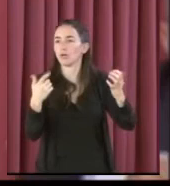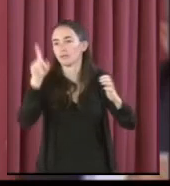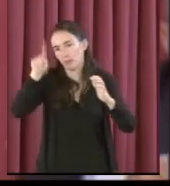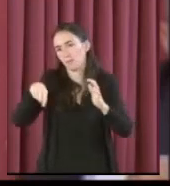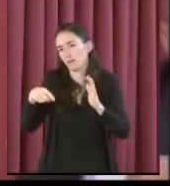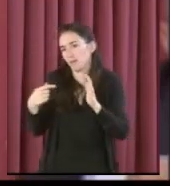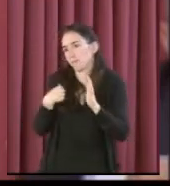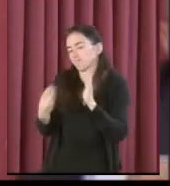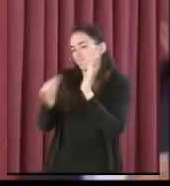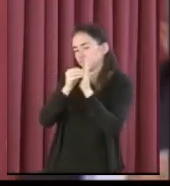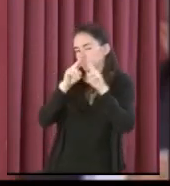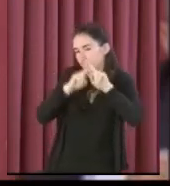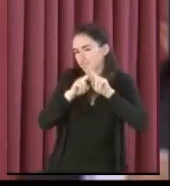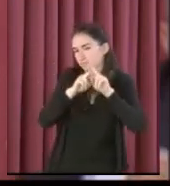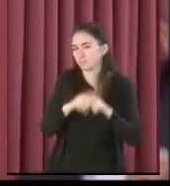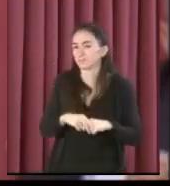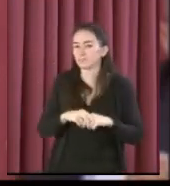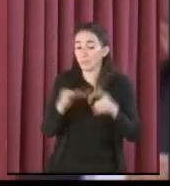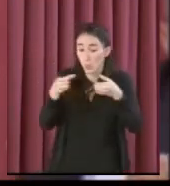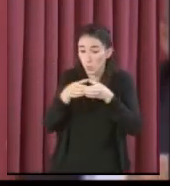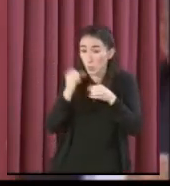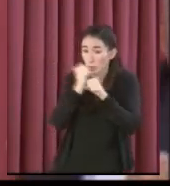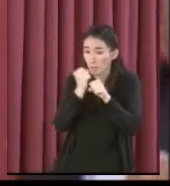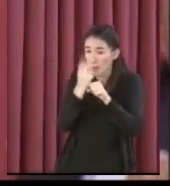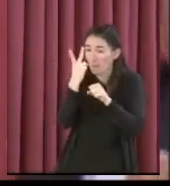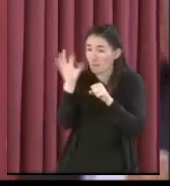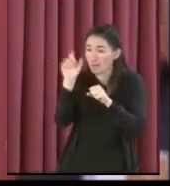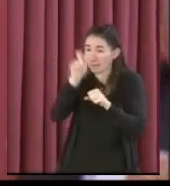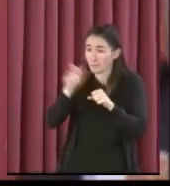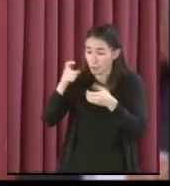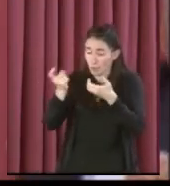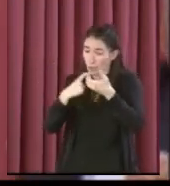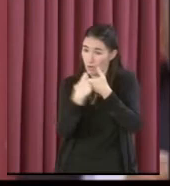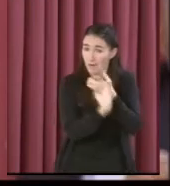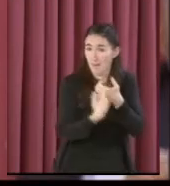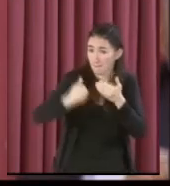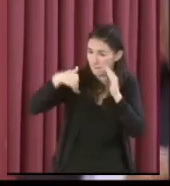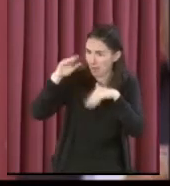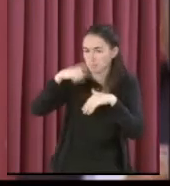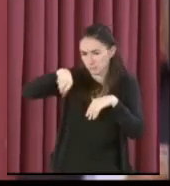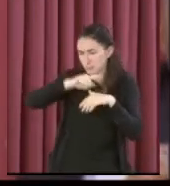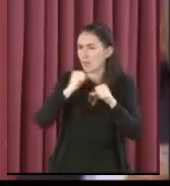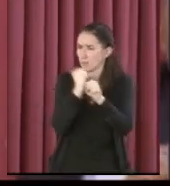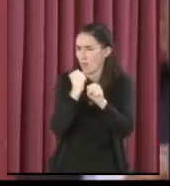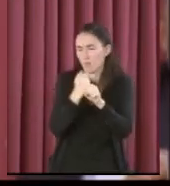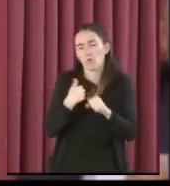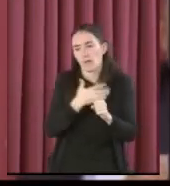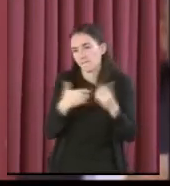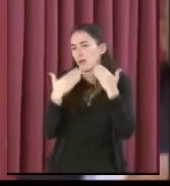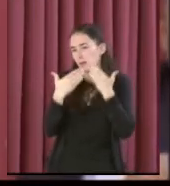la labor del grupo de trabajo que está integrado por más de 20 personas y que llevan trabajando meses en este instrumento. Comienza